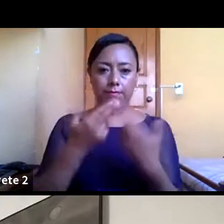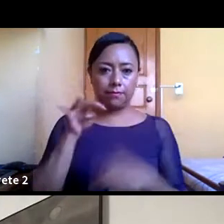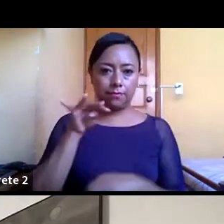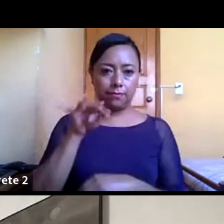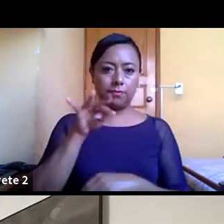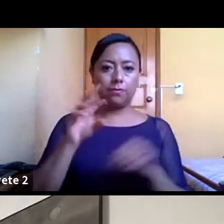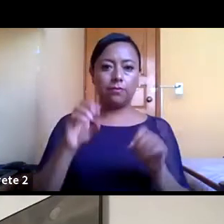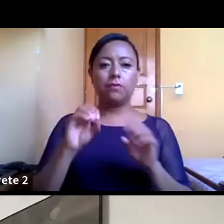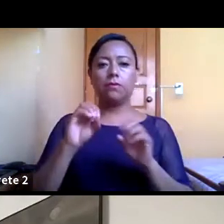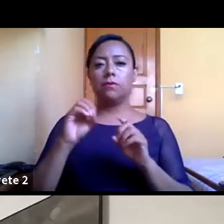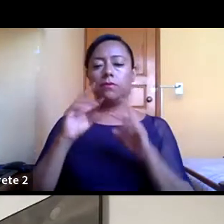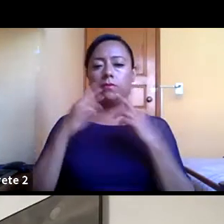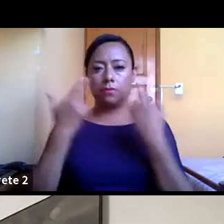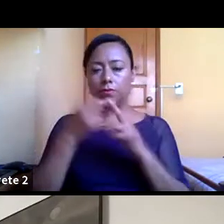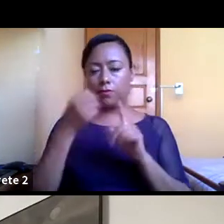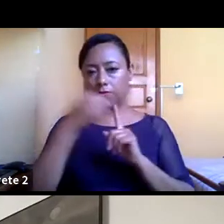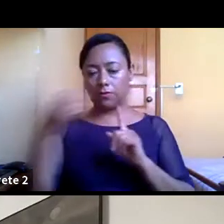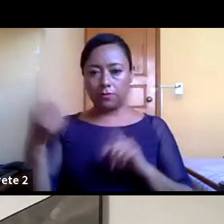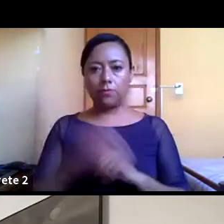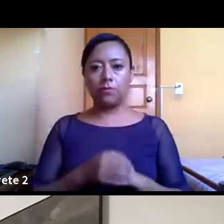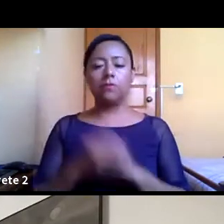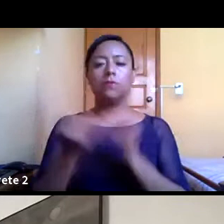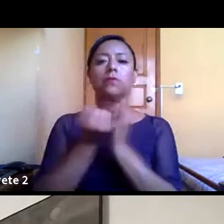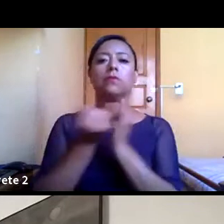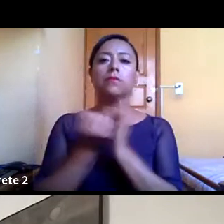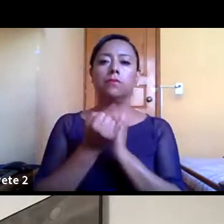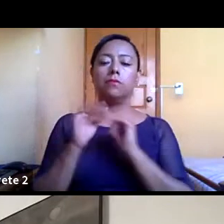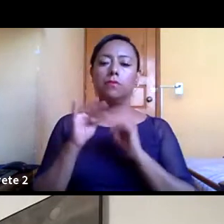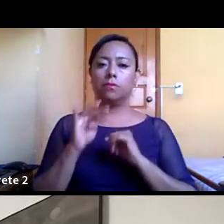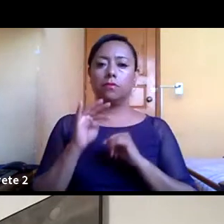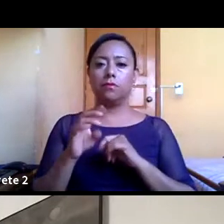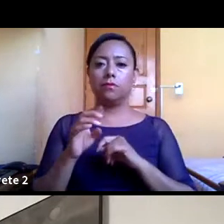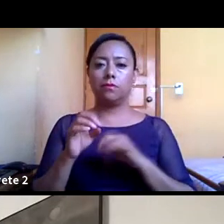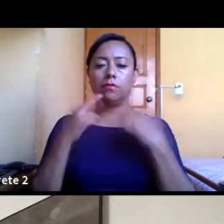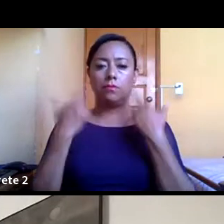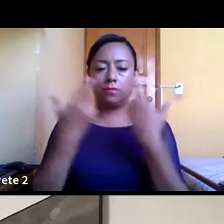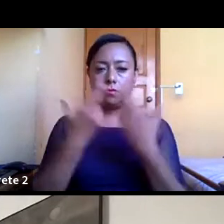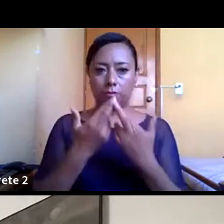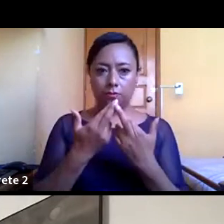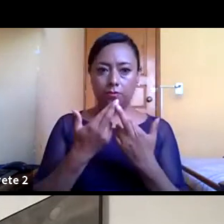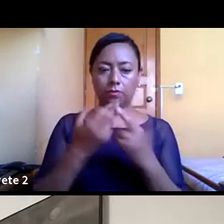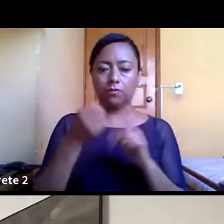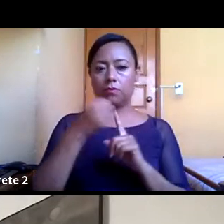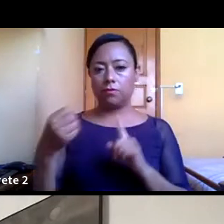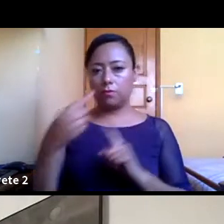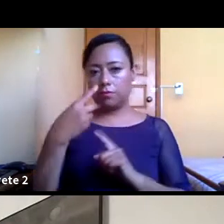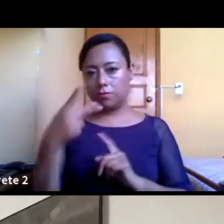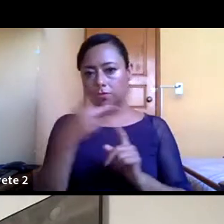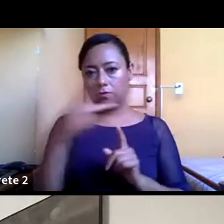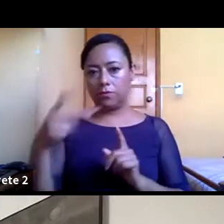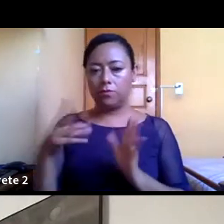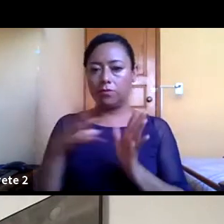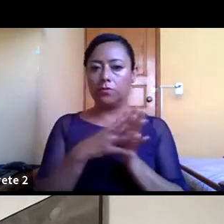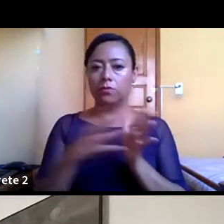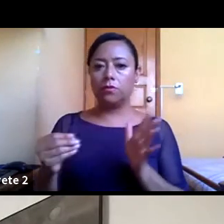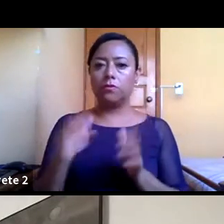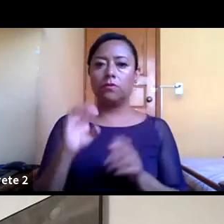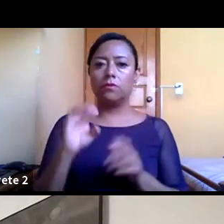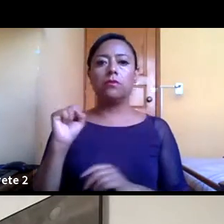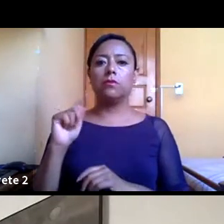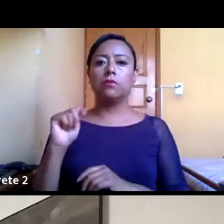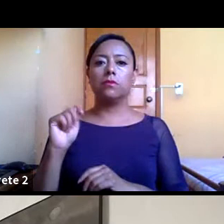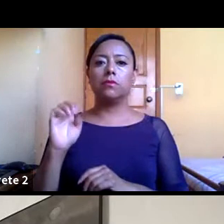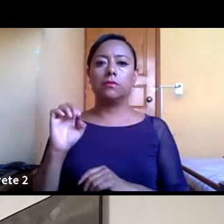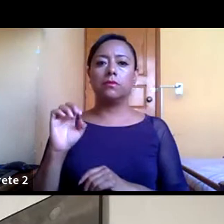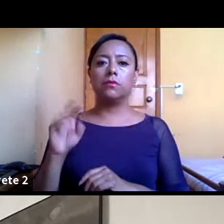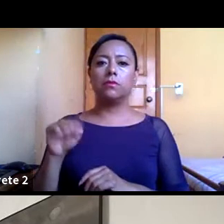como de la 19ª sesión ordinaria y su versión estenográfica. Se procede a recoger la